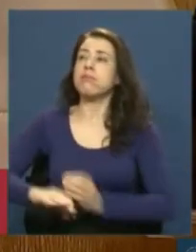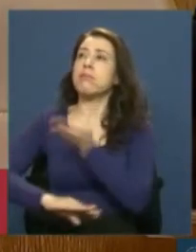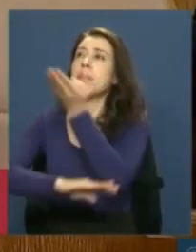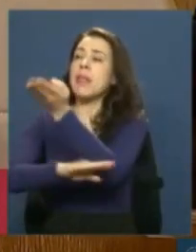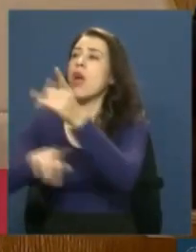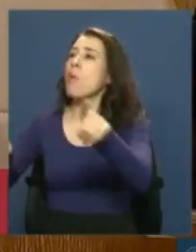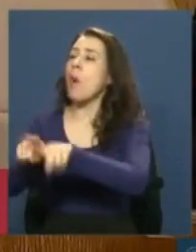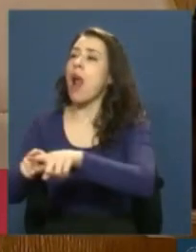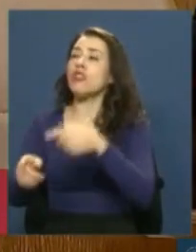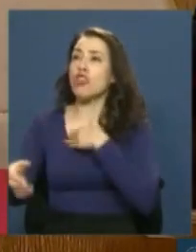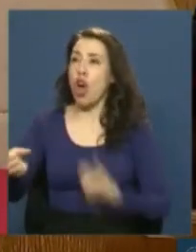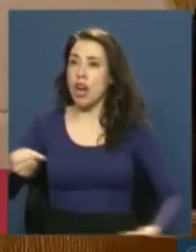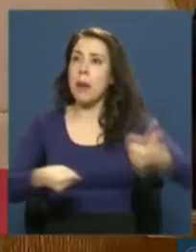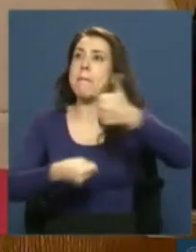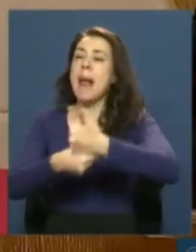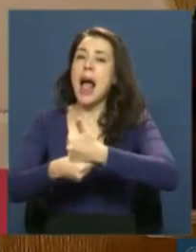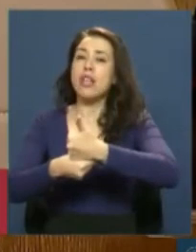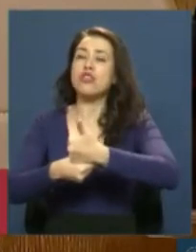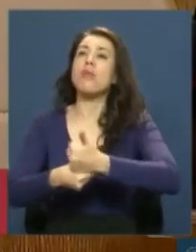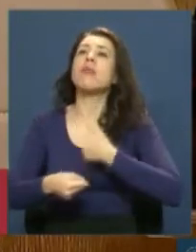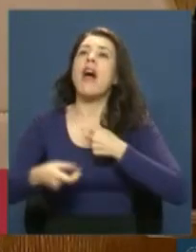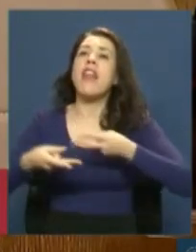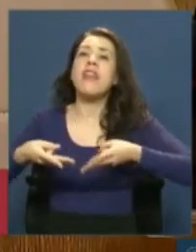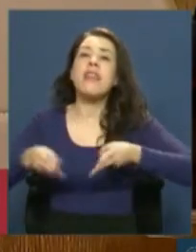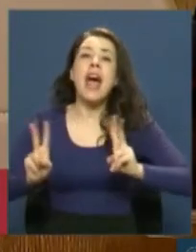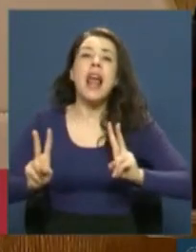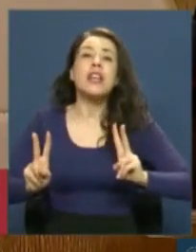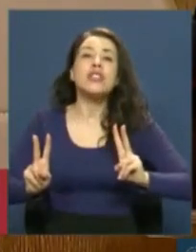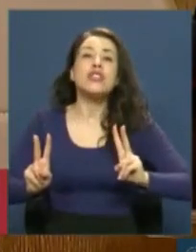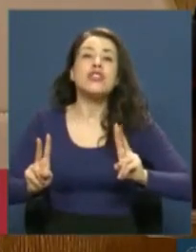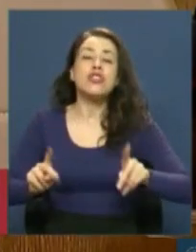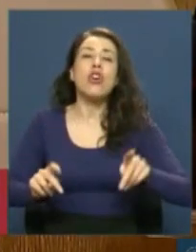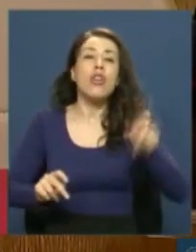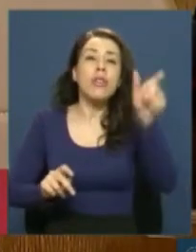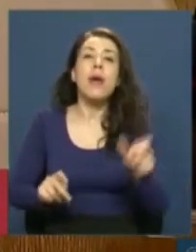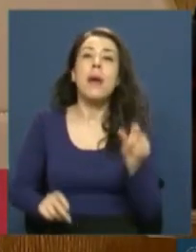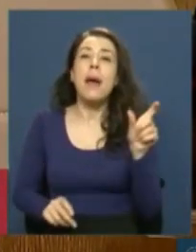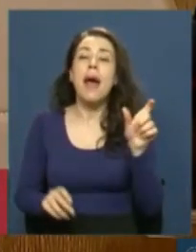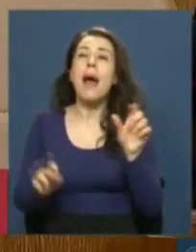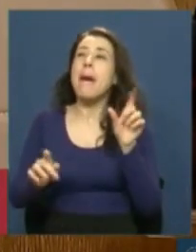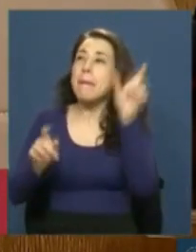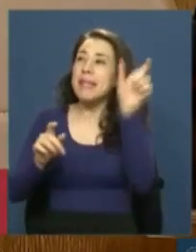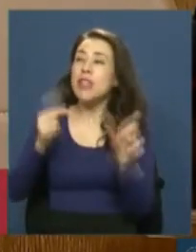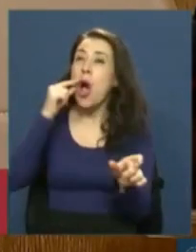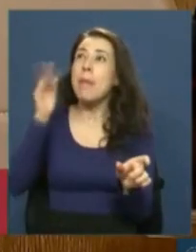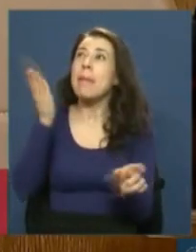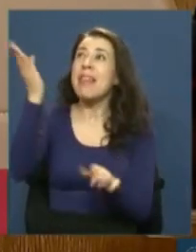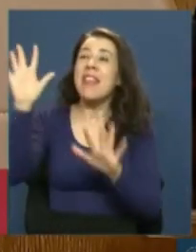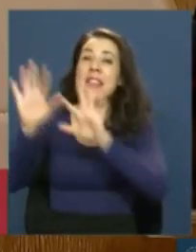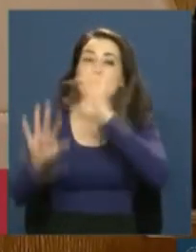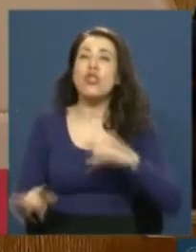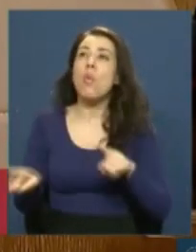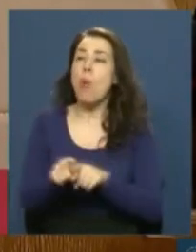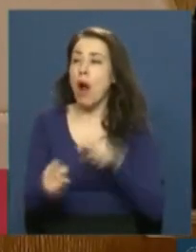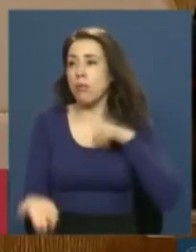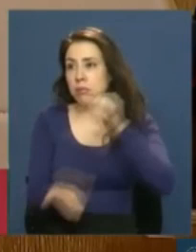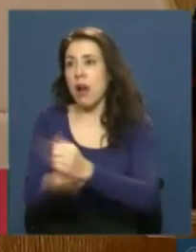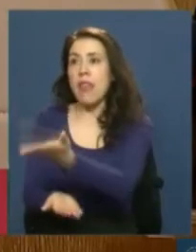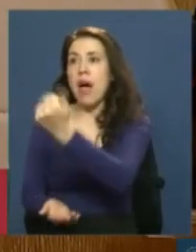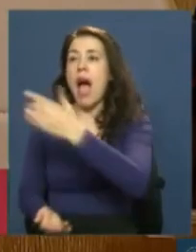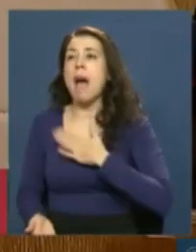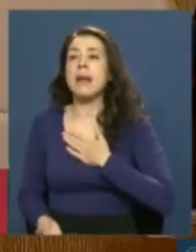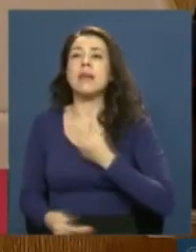acción y subrogándose en los derechos de en este caso ese beneficiario del 10 por ciento puede reclamarlo también de esa manera